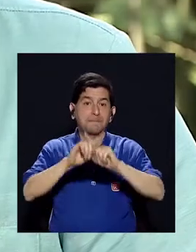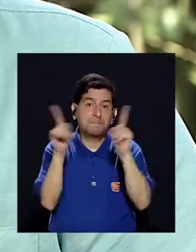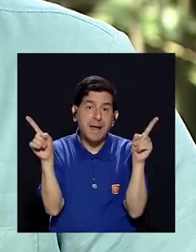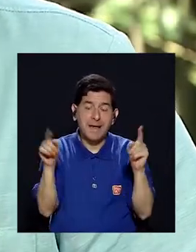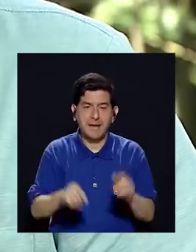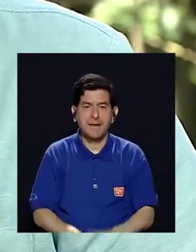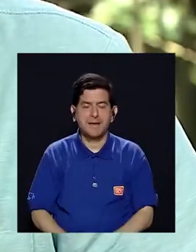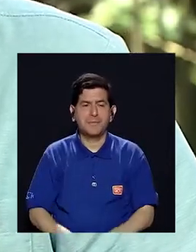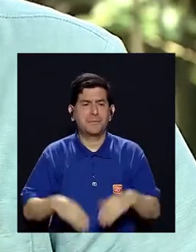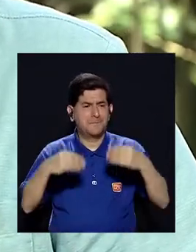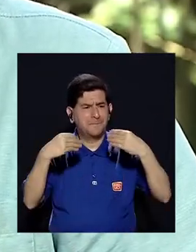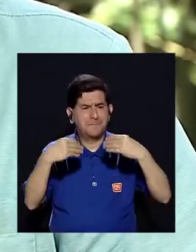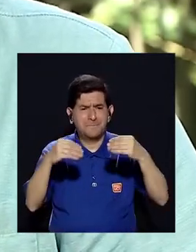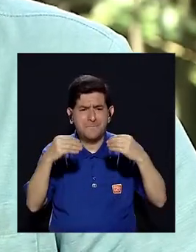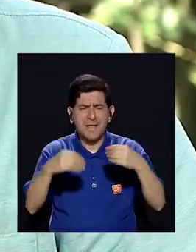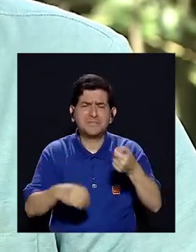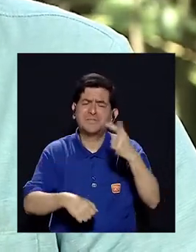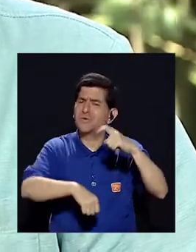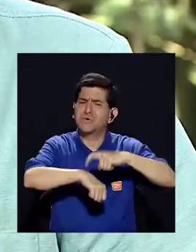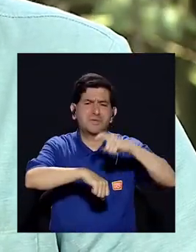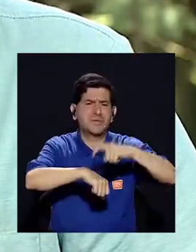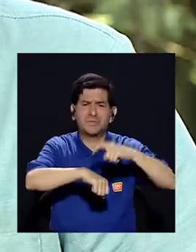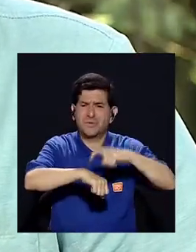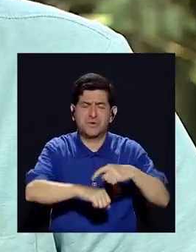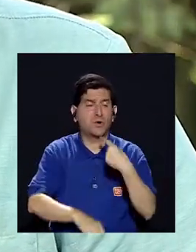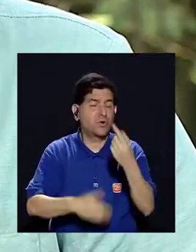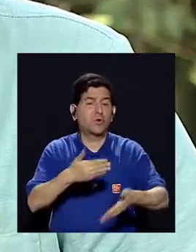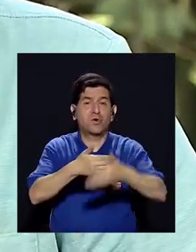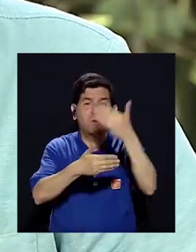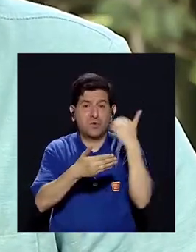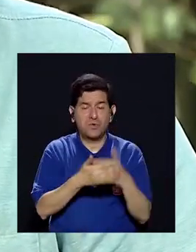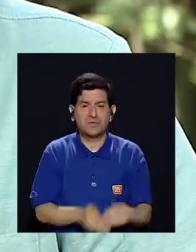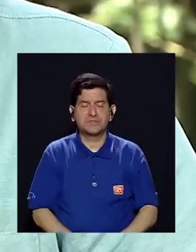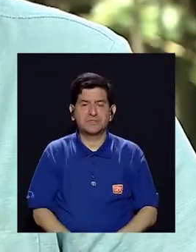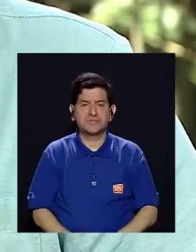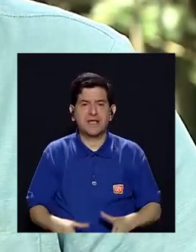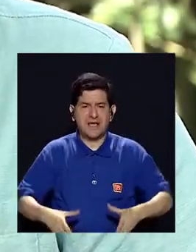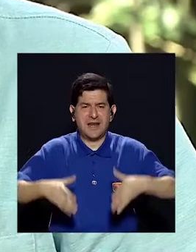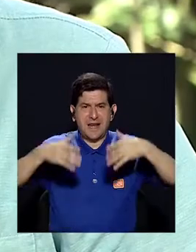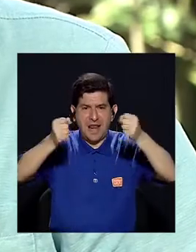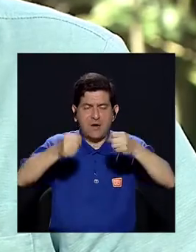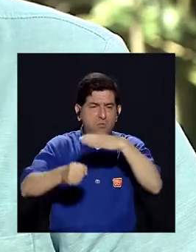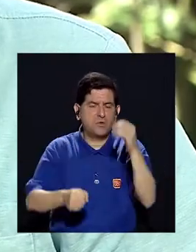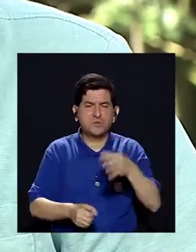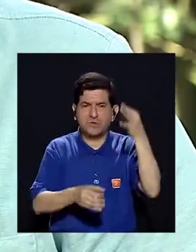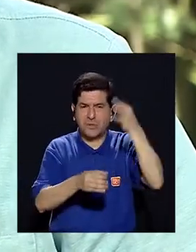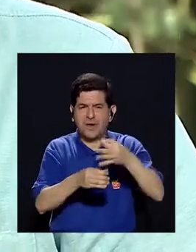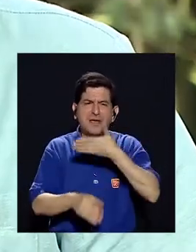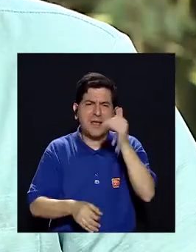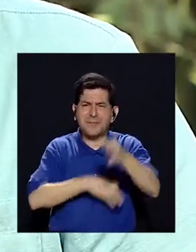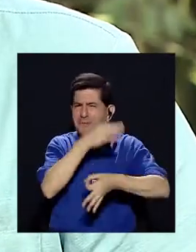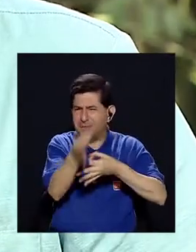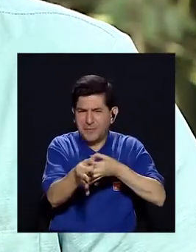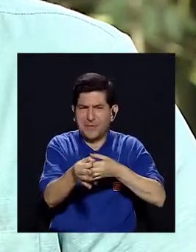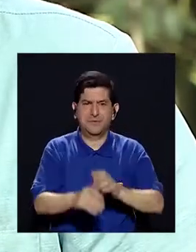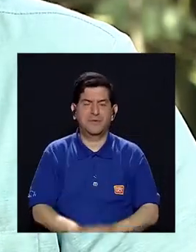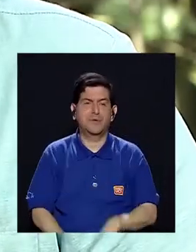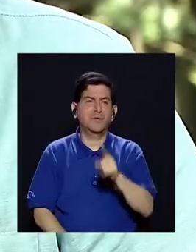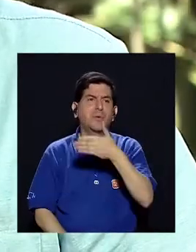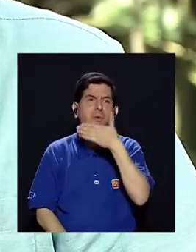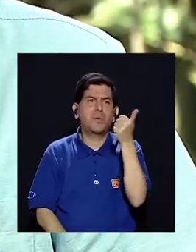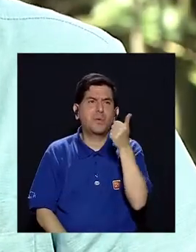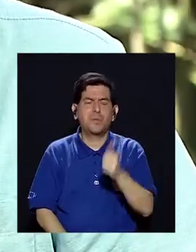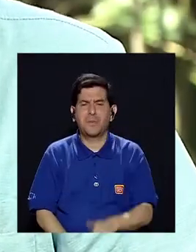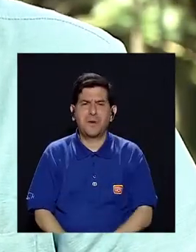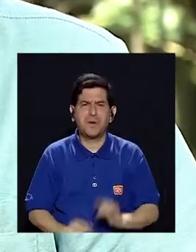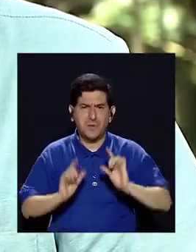hay plásticos de muy corta duración, como le dijimos anteriormente, la bolsa, la pajilla, que sería mejor sustituirlo. Uno de los